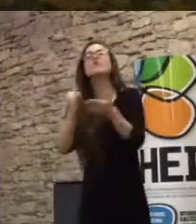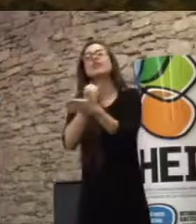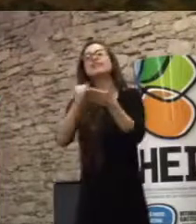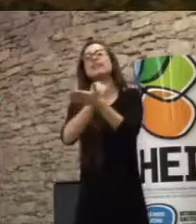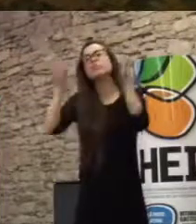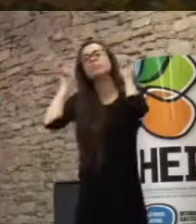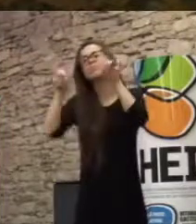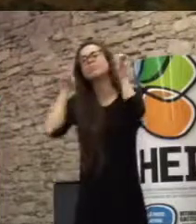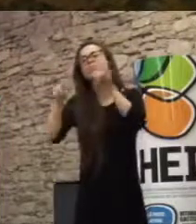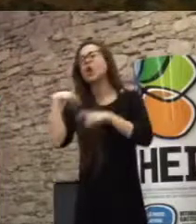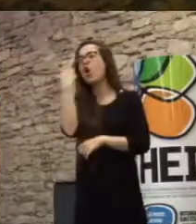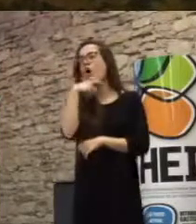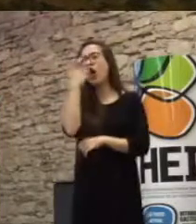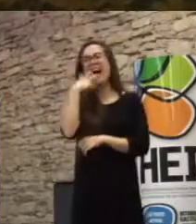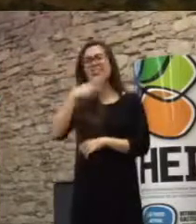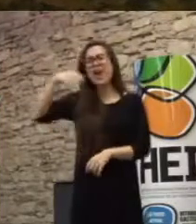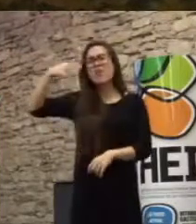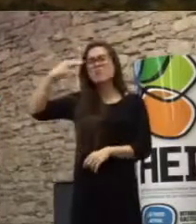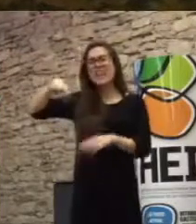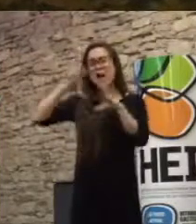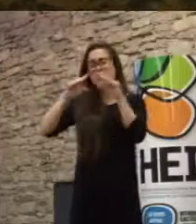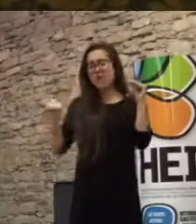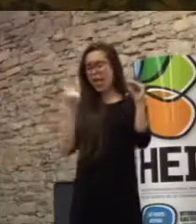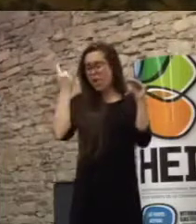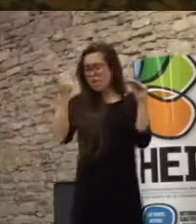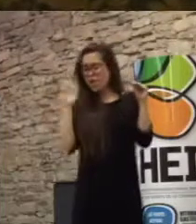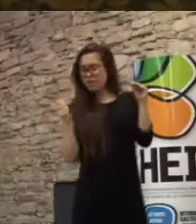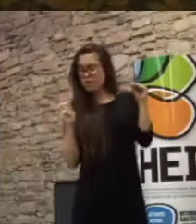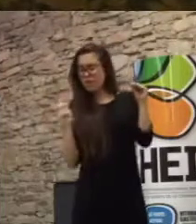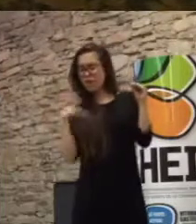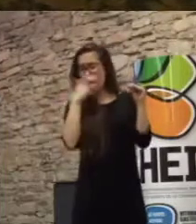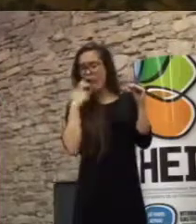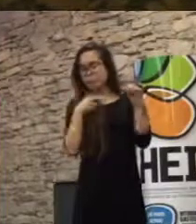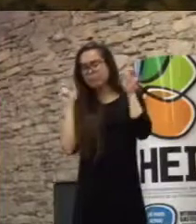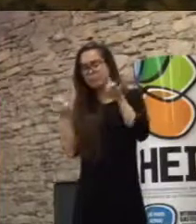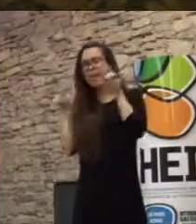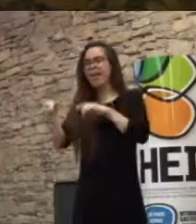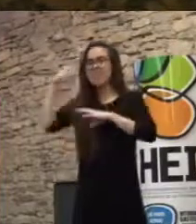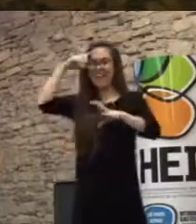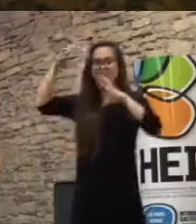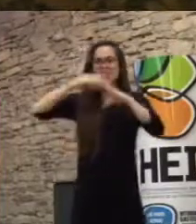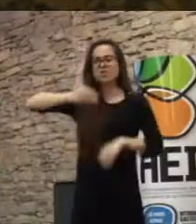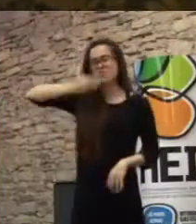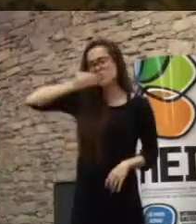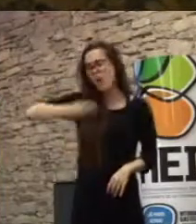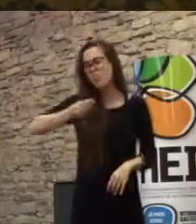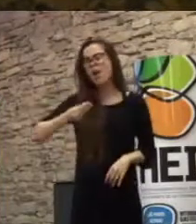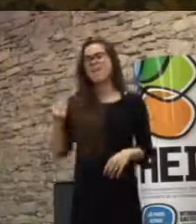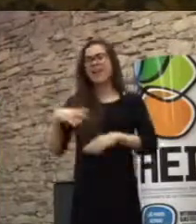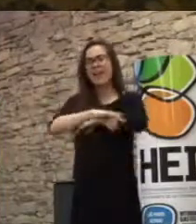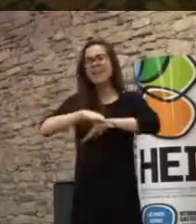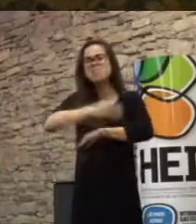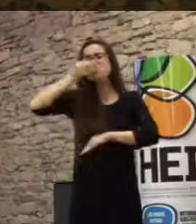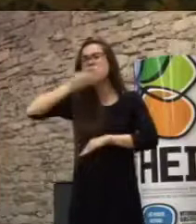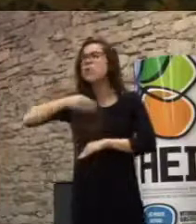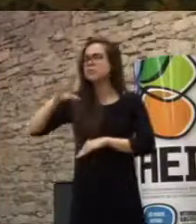no hay ninguna otra universidad entonces qué ocurre salen grandes ingenieros salen grandes arquitectos saliendo lo que sea pero no se les enseña